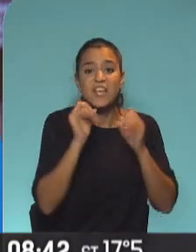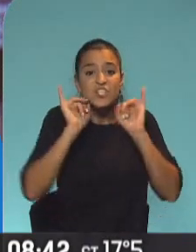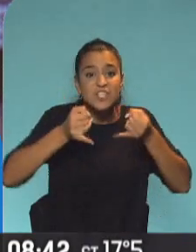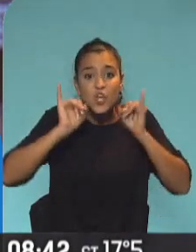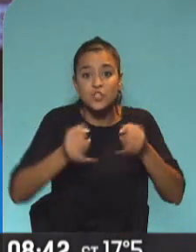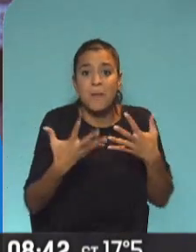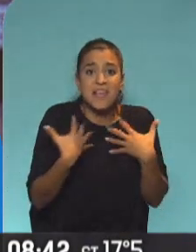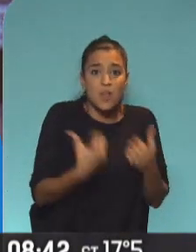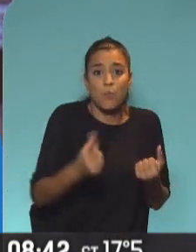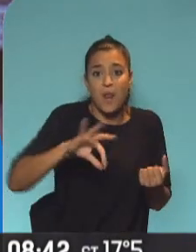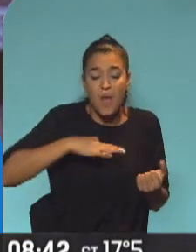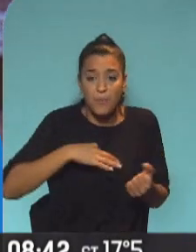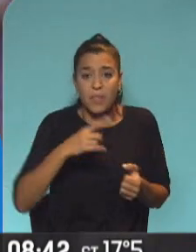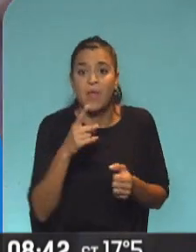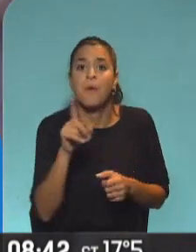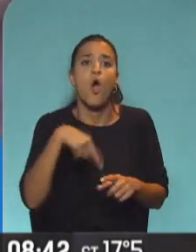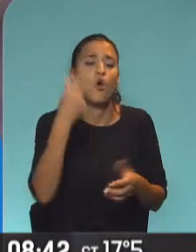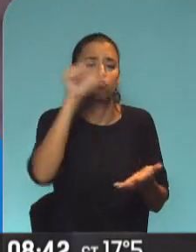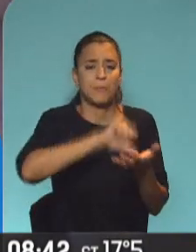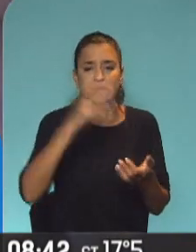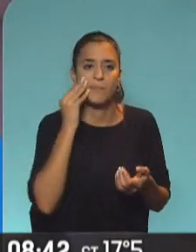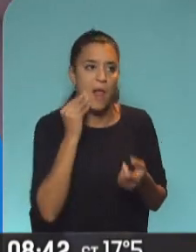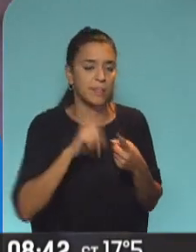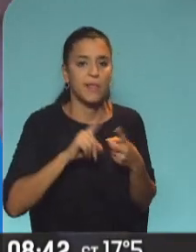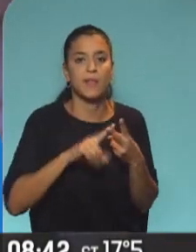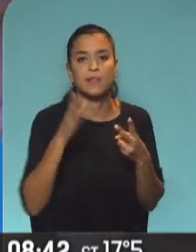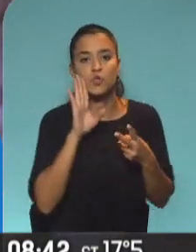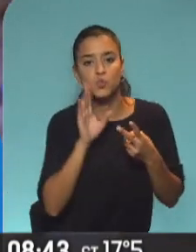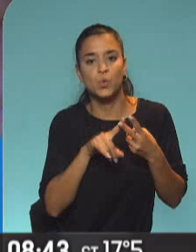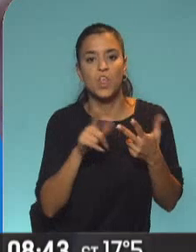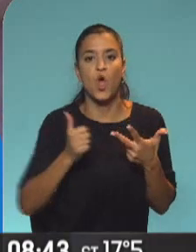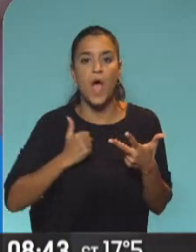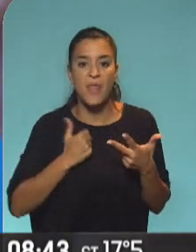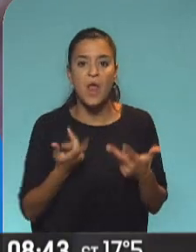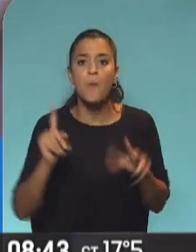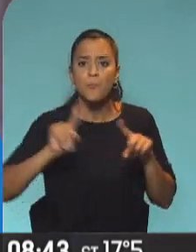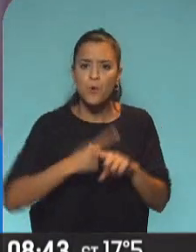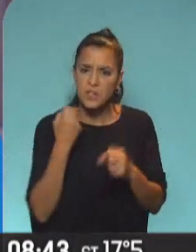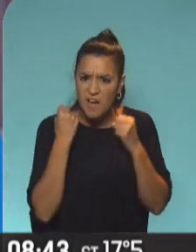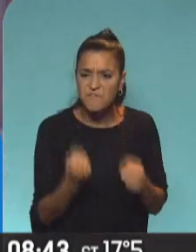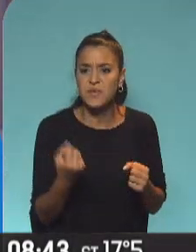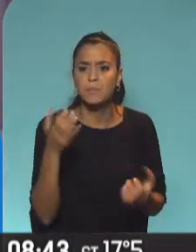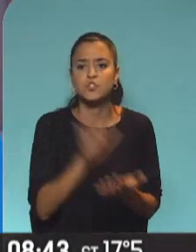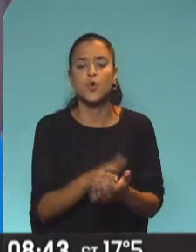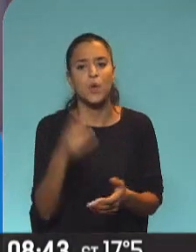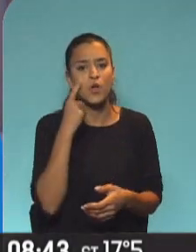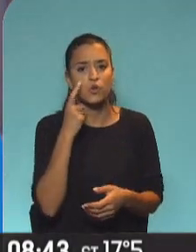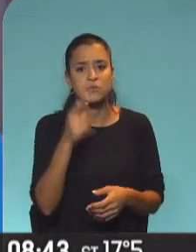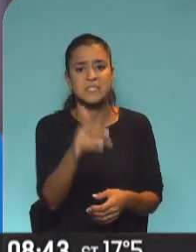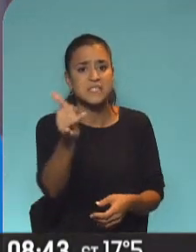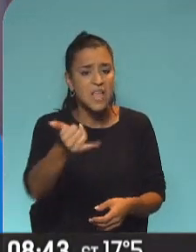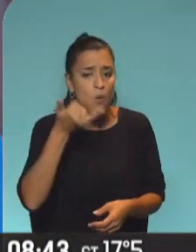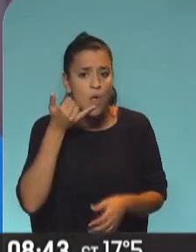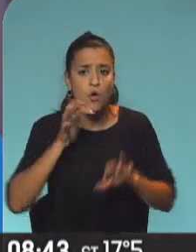otros países, inclusive más capitalistas que el nuestro, Inglaterra, Estados Unidos, Canadá, tienen políticas muy firmes de control. O sea, un celular,